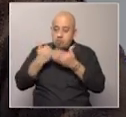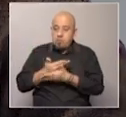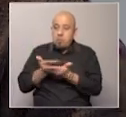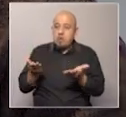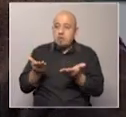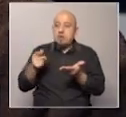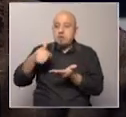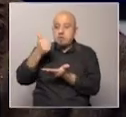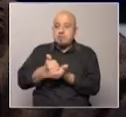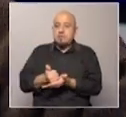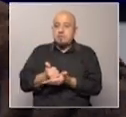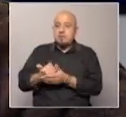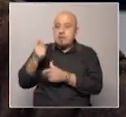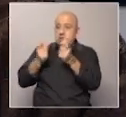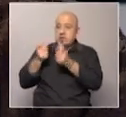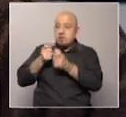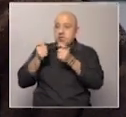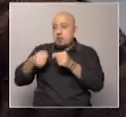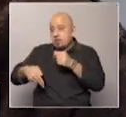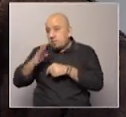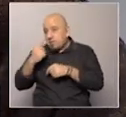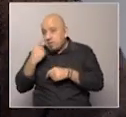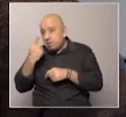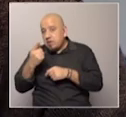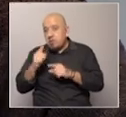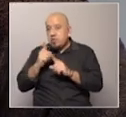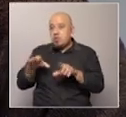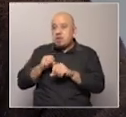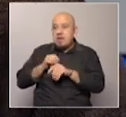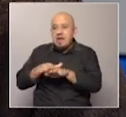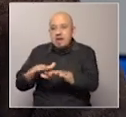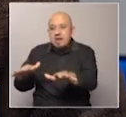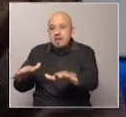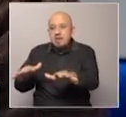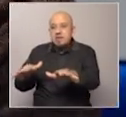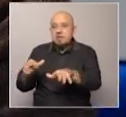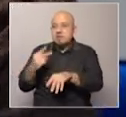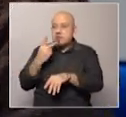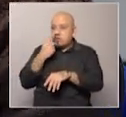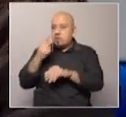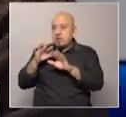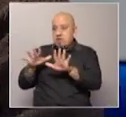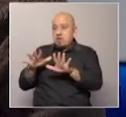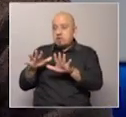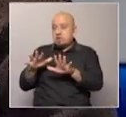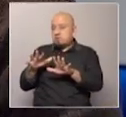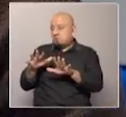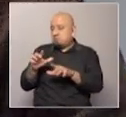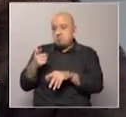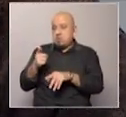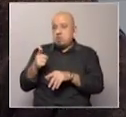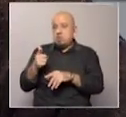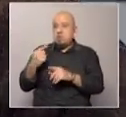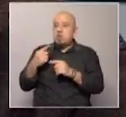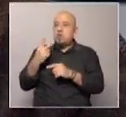en la presencialidad en las personas que fueron y la vieron no tanto en las redes casi nada en las redes en 2010 igualdad anteayer como quien dice con el